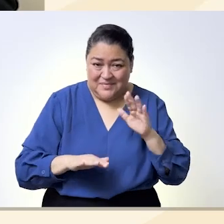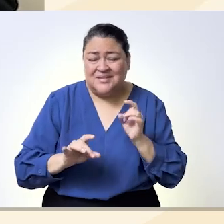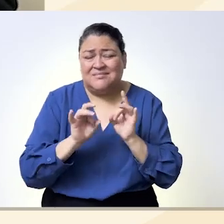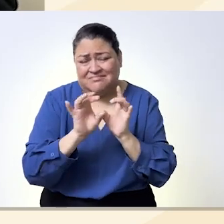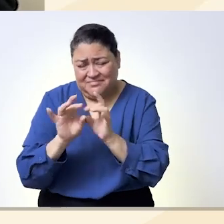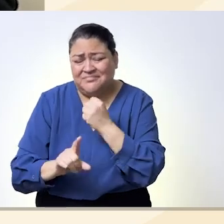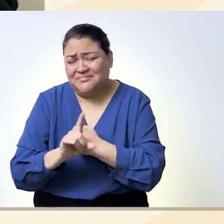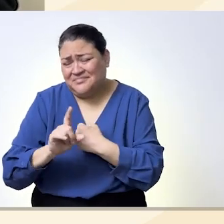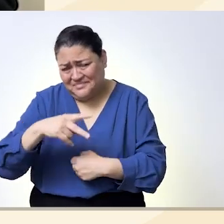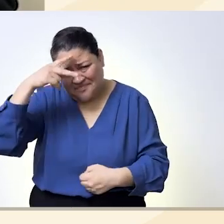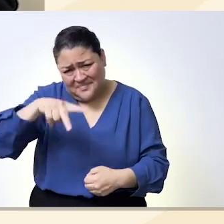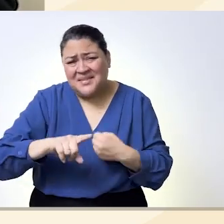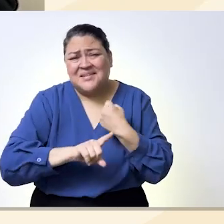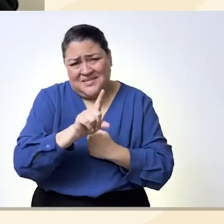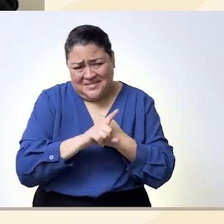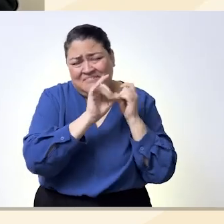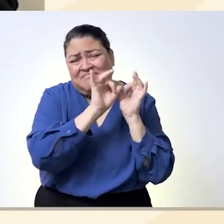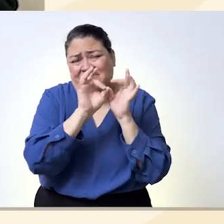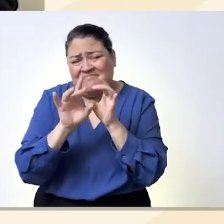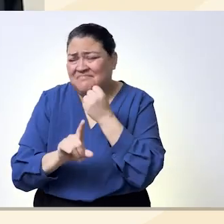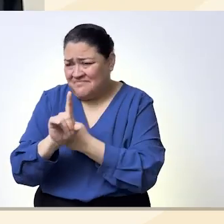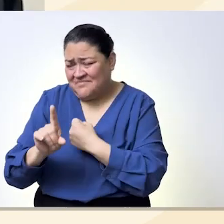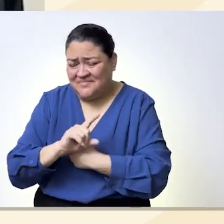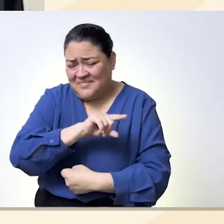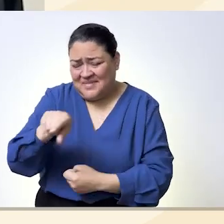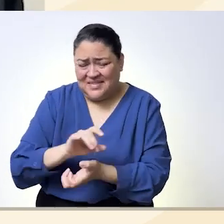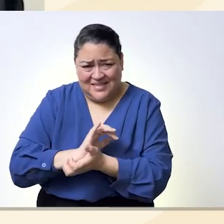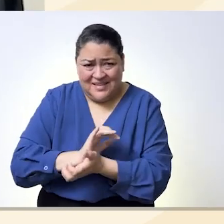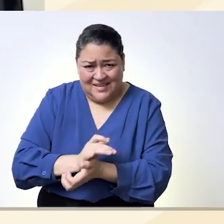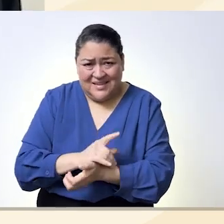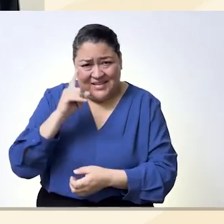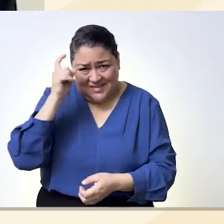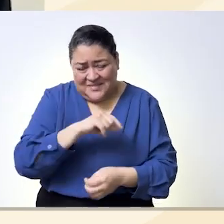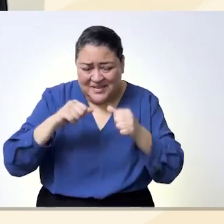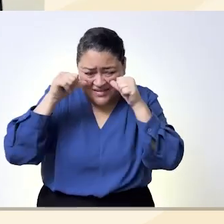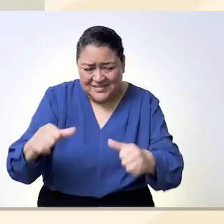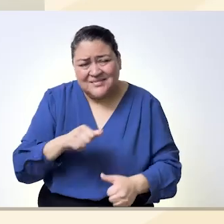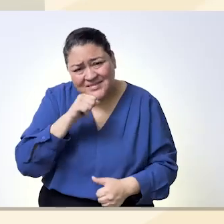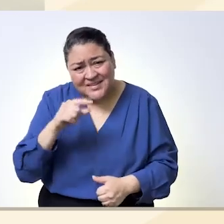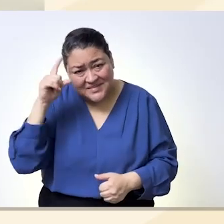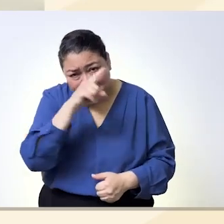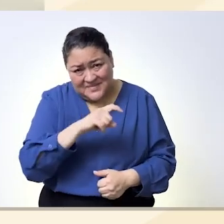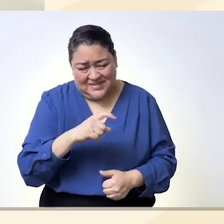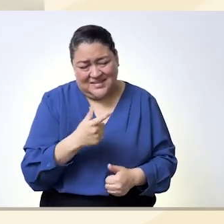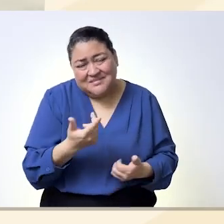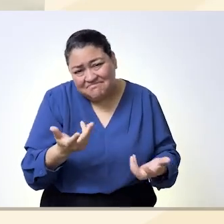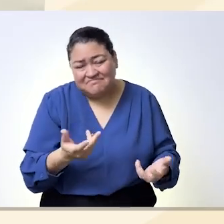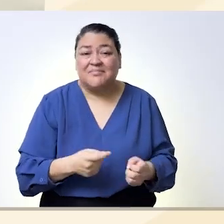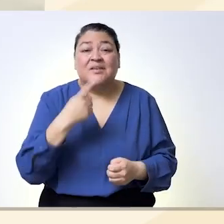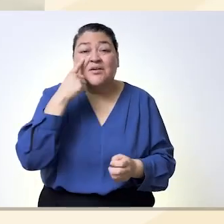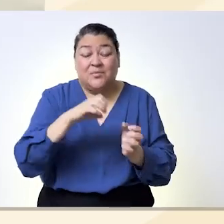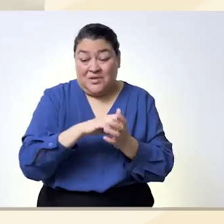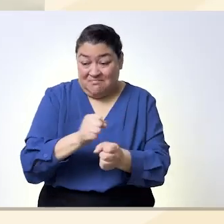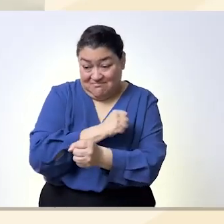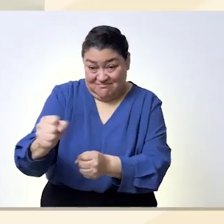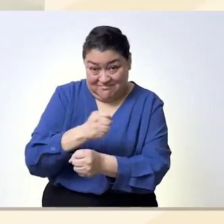problemas de discriminación neurodivergente y de falta de atención a la neurodivergencia. El problema de la violencia que ocurre en los centros